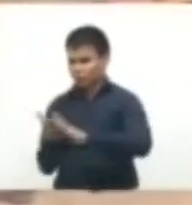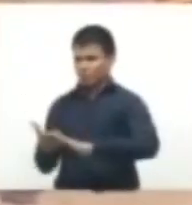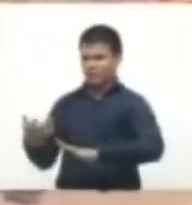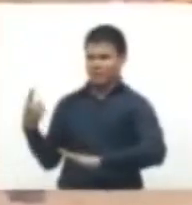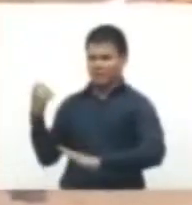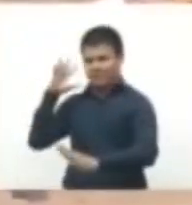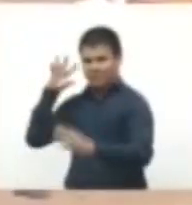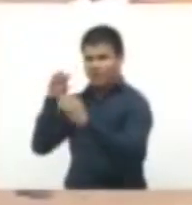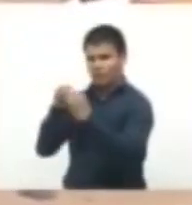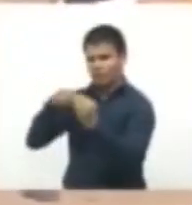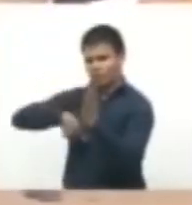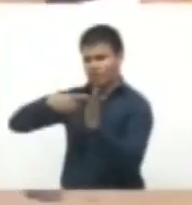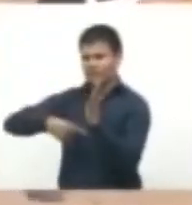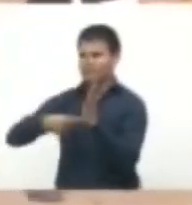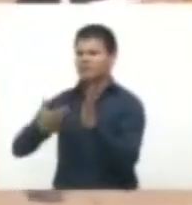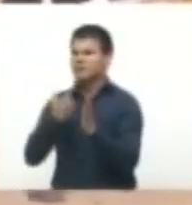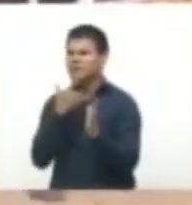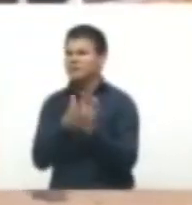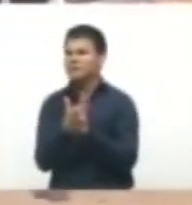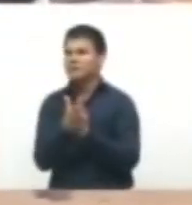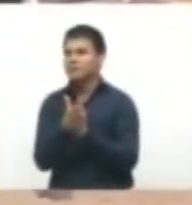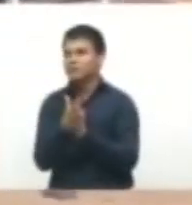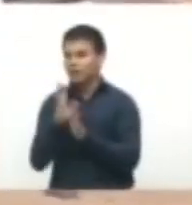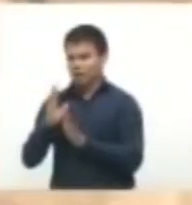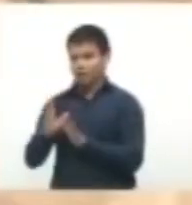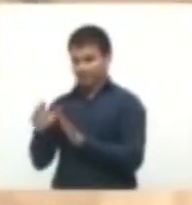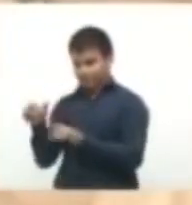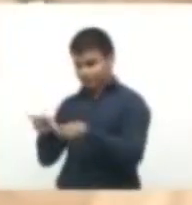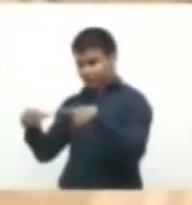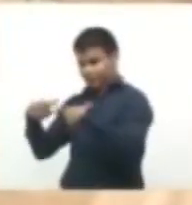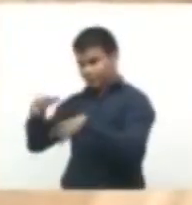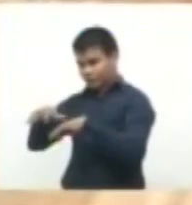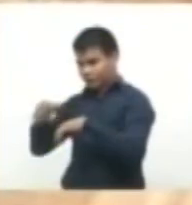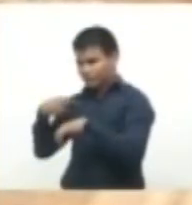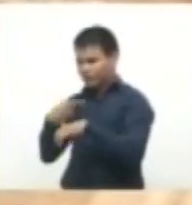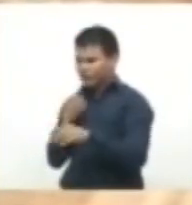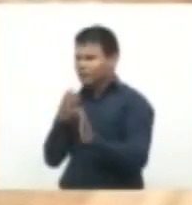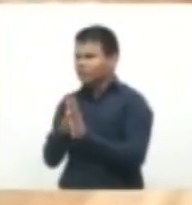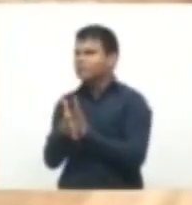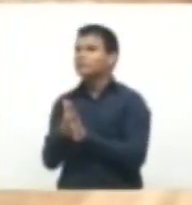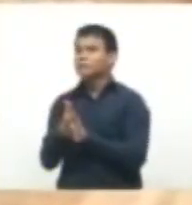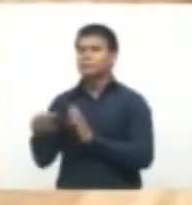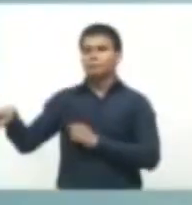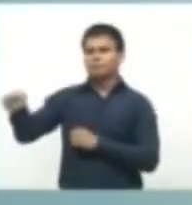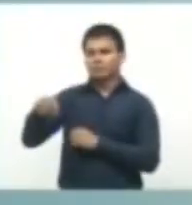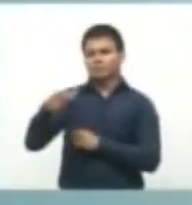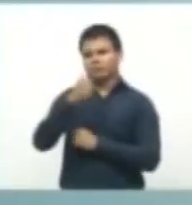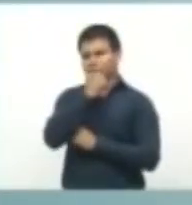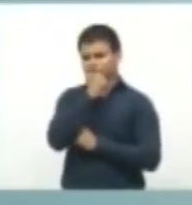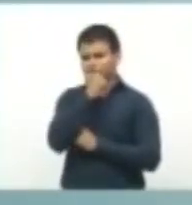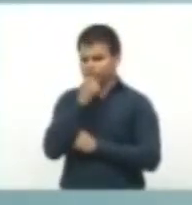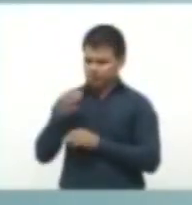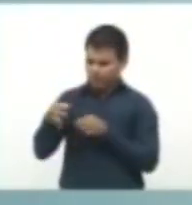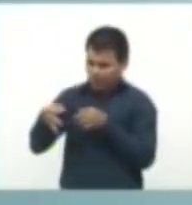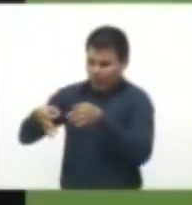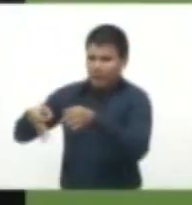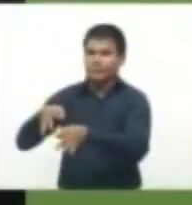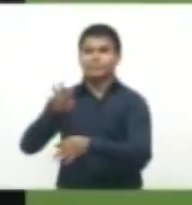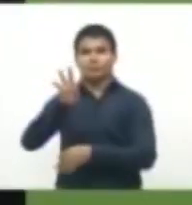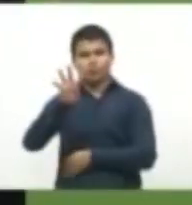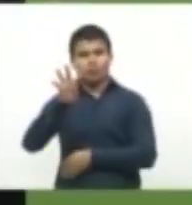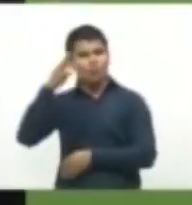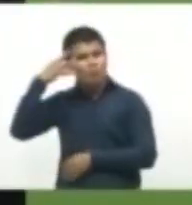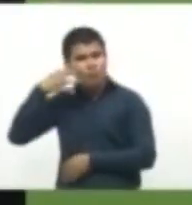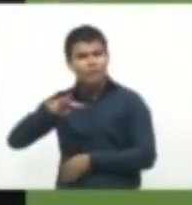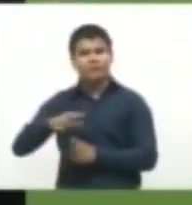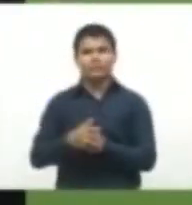contratistas y la Agencia Nacional de Infraestructura. Es decir, que por consultas previas se han retrasado 4G. 4 días, Mulalú, Lobo Guerrero,